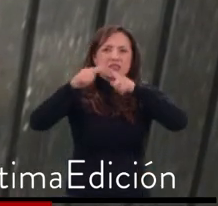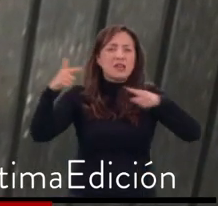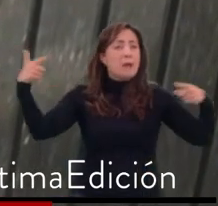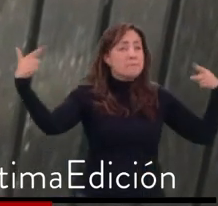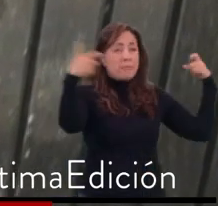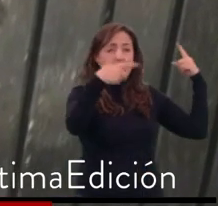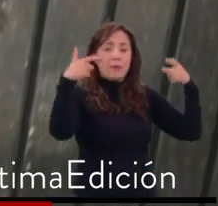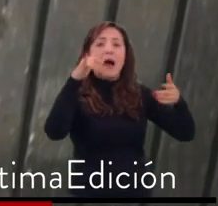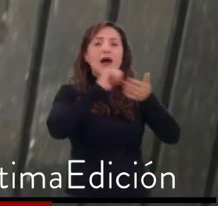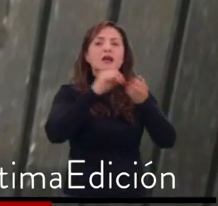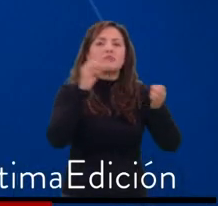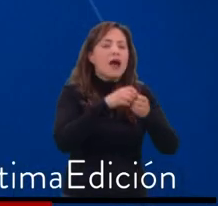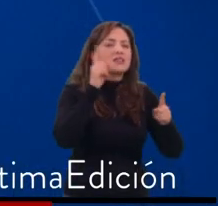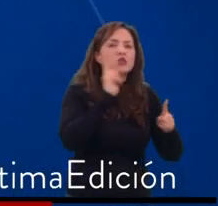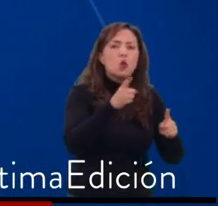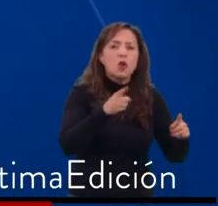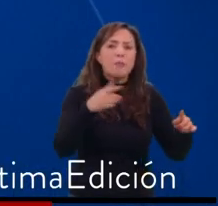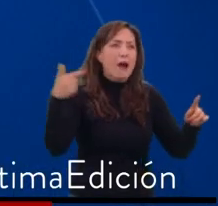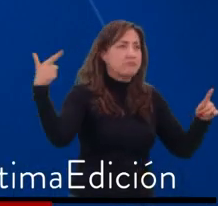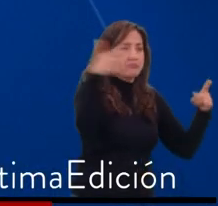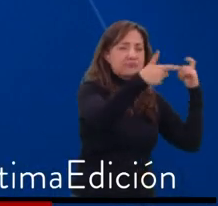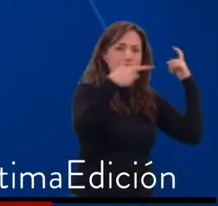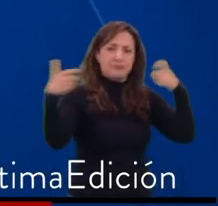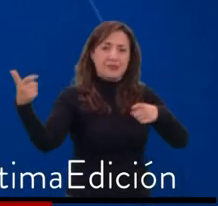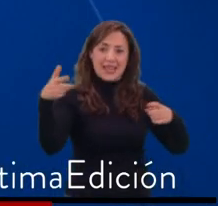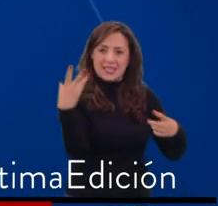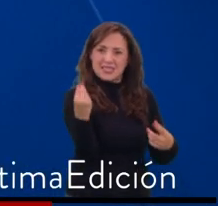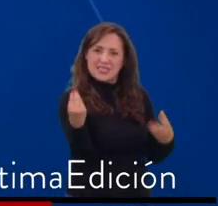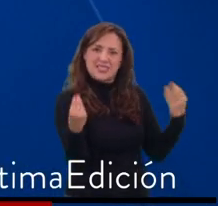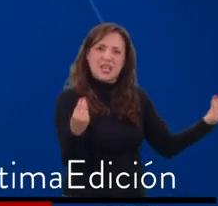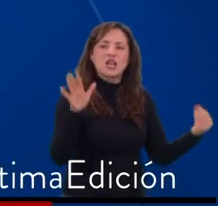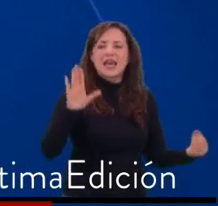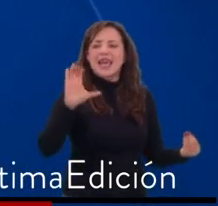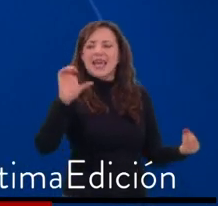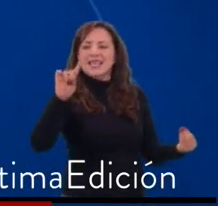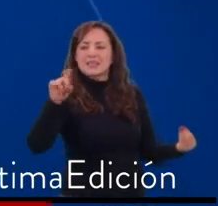resultaron impactadas por el intercambio de disparos entre los grupos de los espartanos y los chotas.